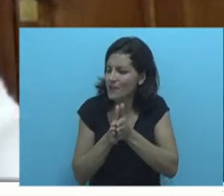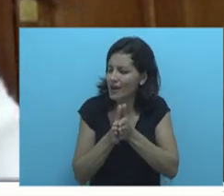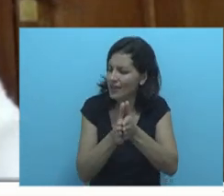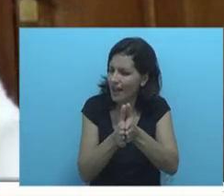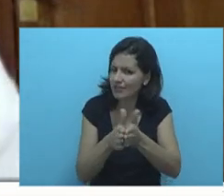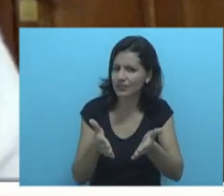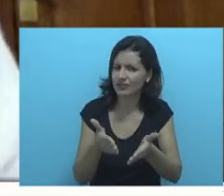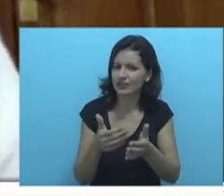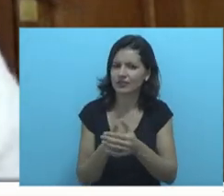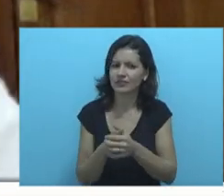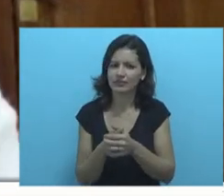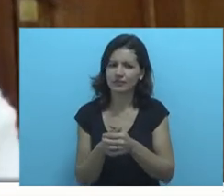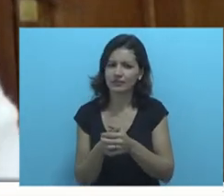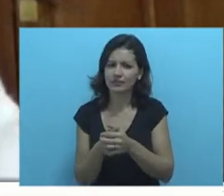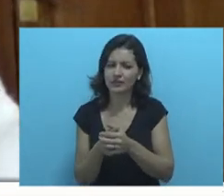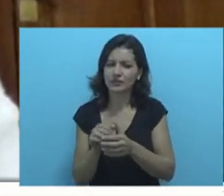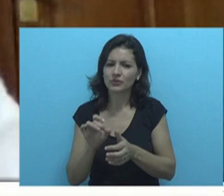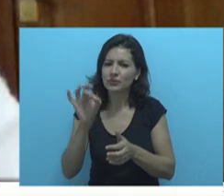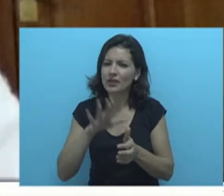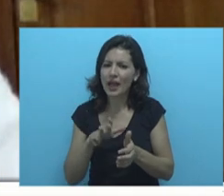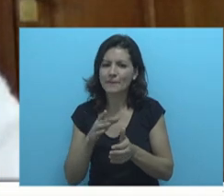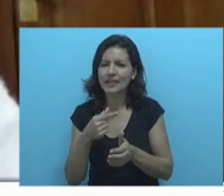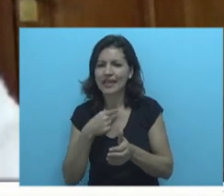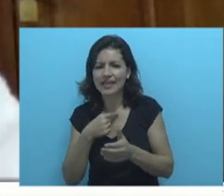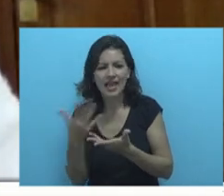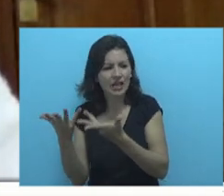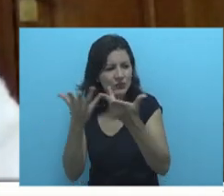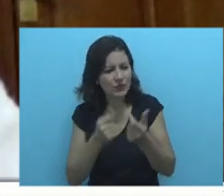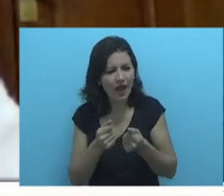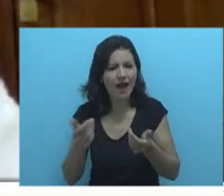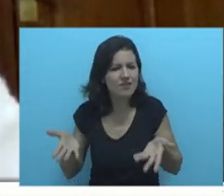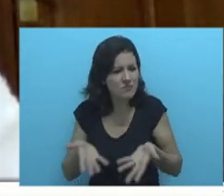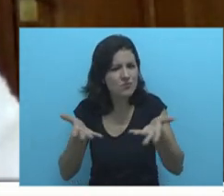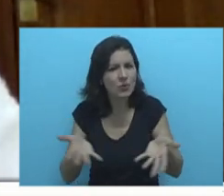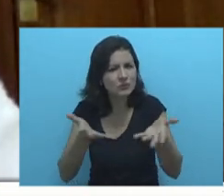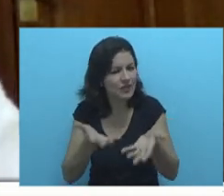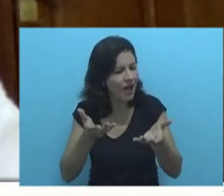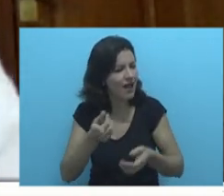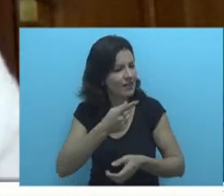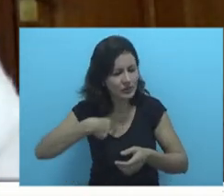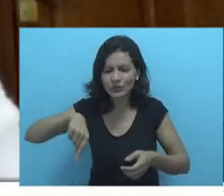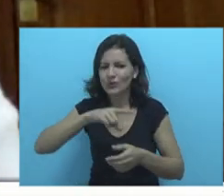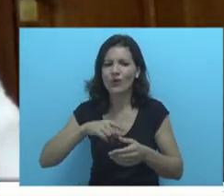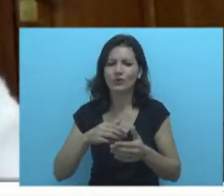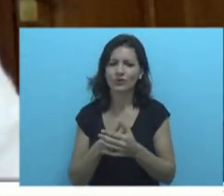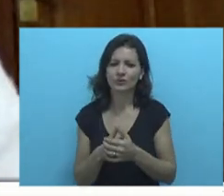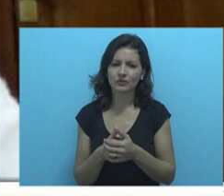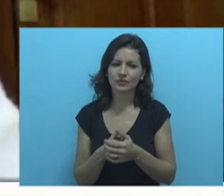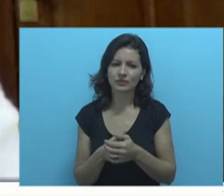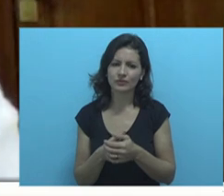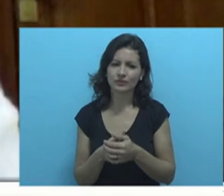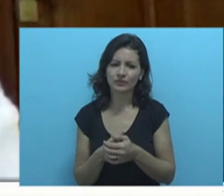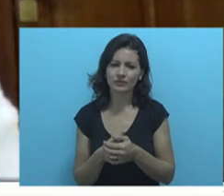sin condicionar, que él simplemente quería ser un vehículo, quería ser un motor, quería ser una ayuda para que todos los que veníamos y las que